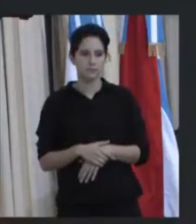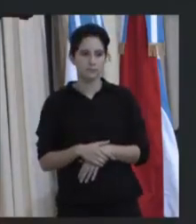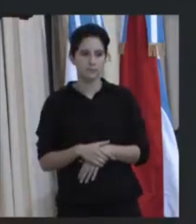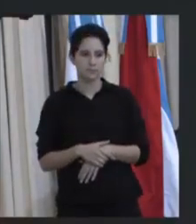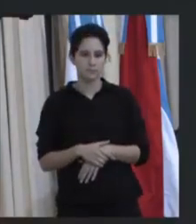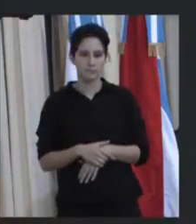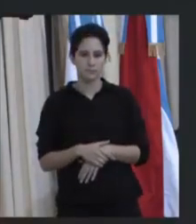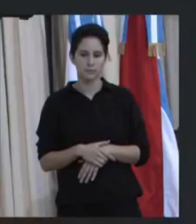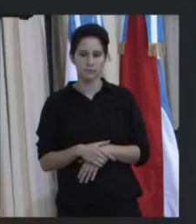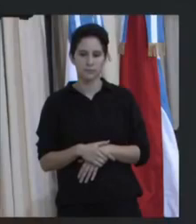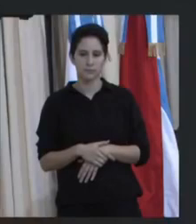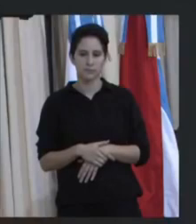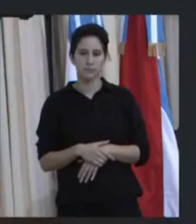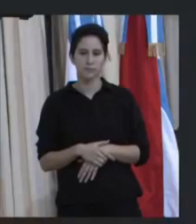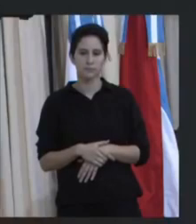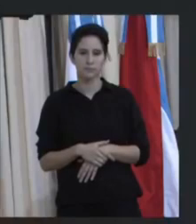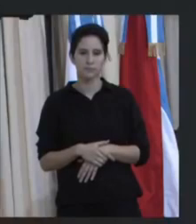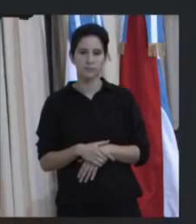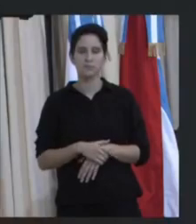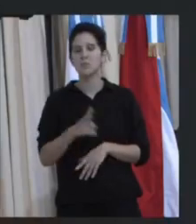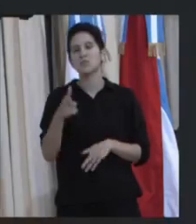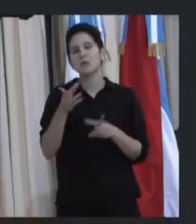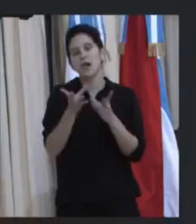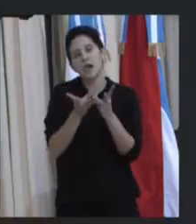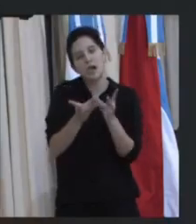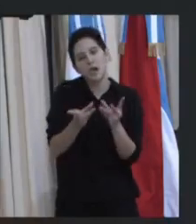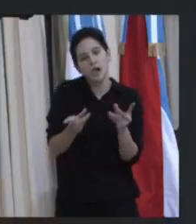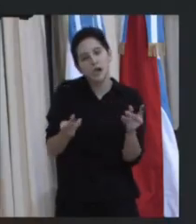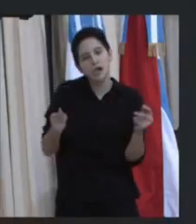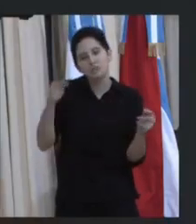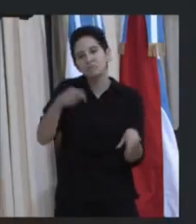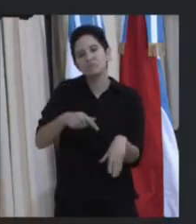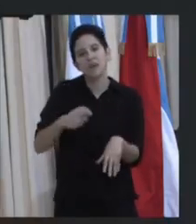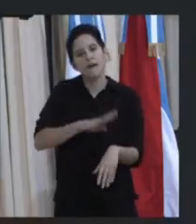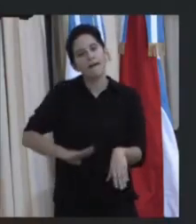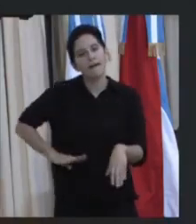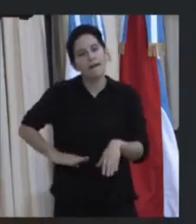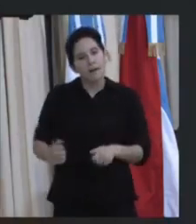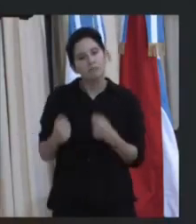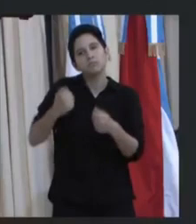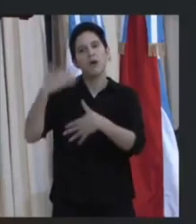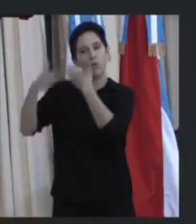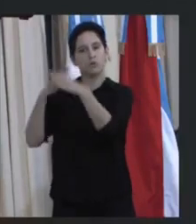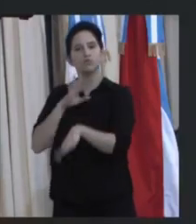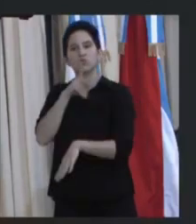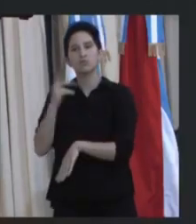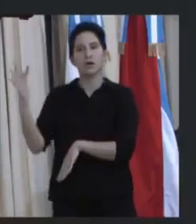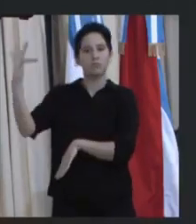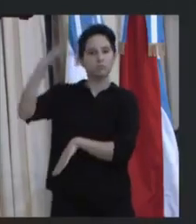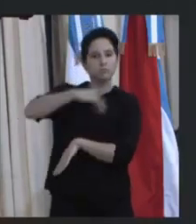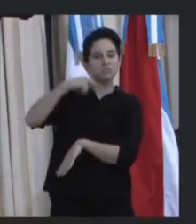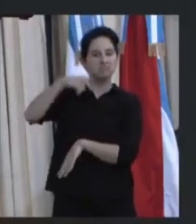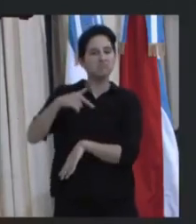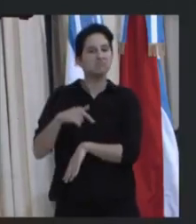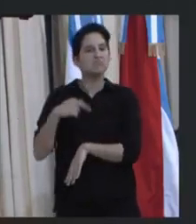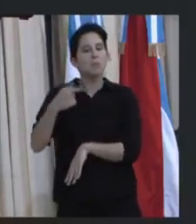Y donde eso después se va a diluir con el entusiasmo de la Revolución Rusa que baja, pero lo vamos a